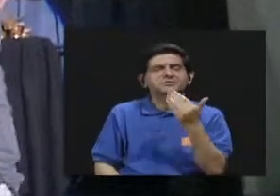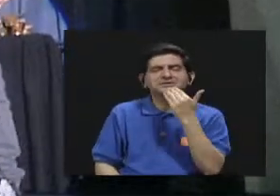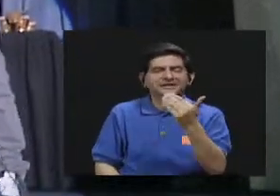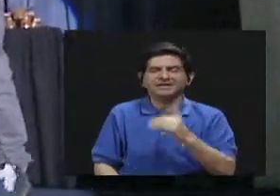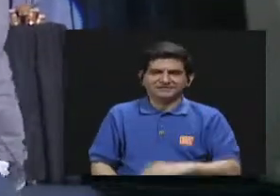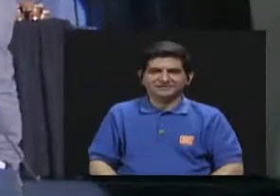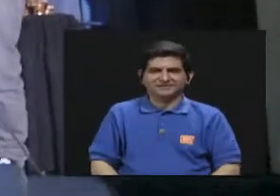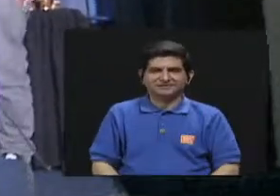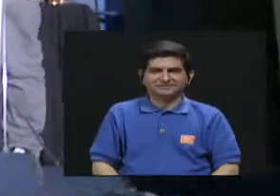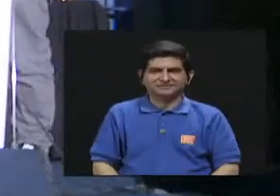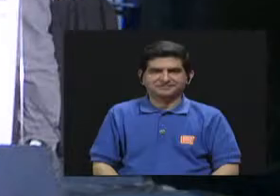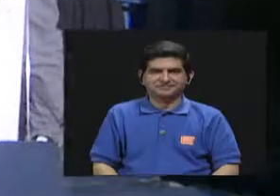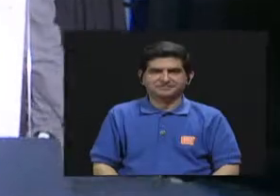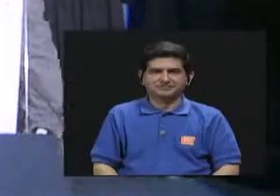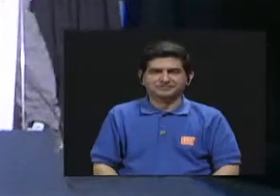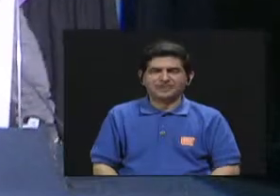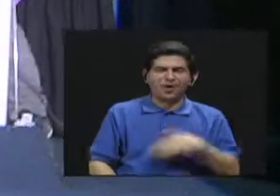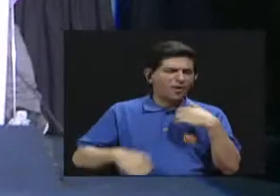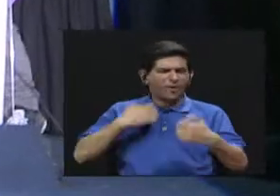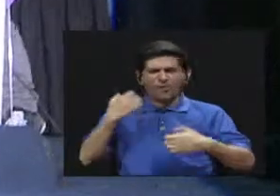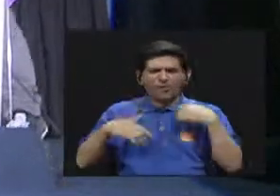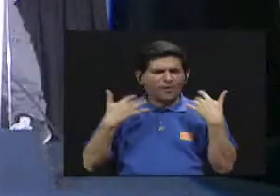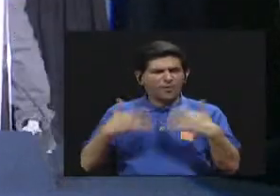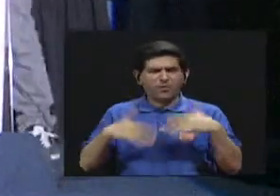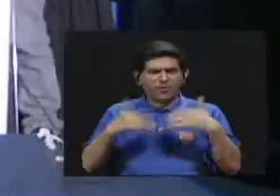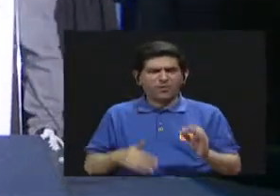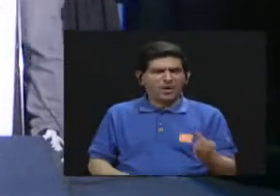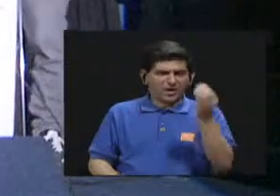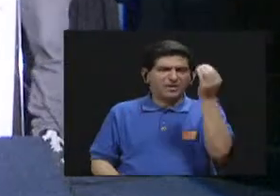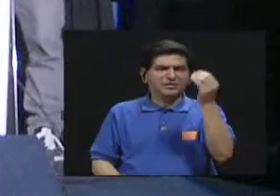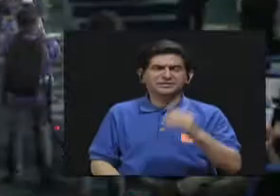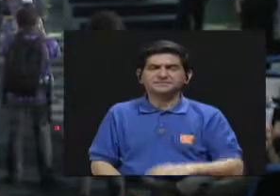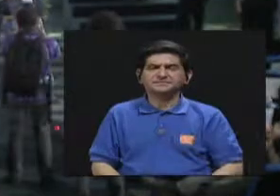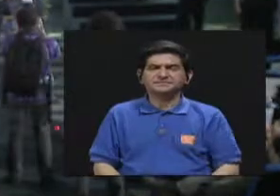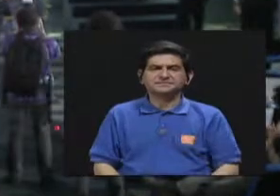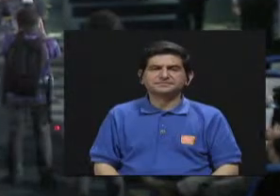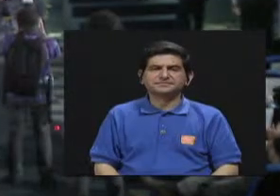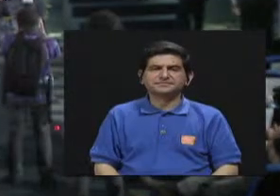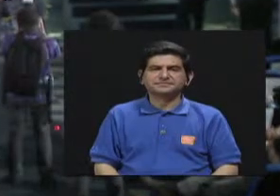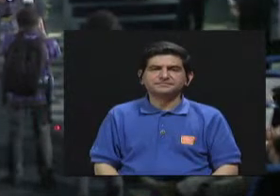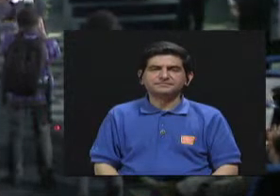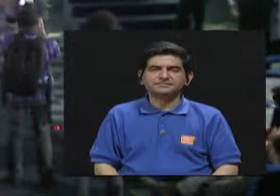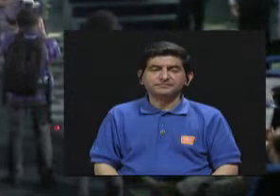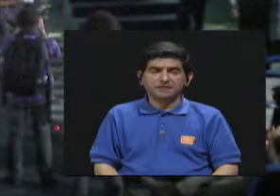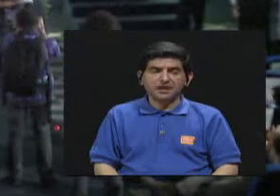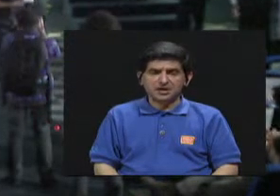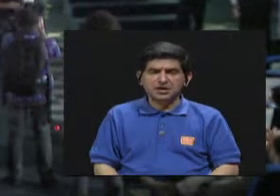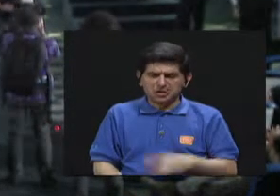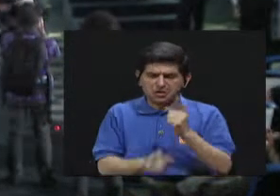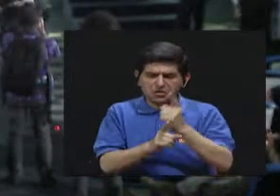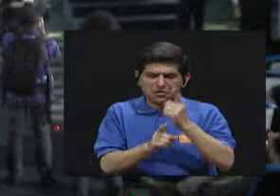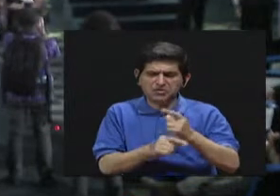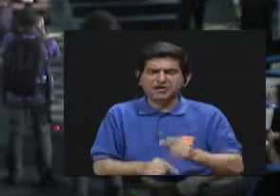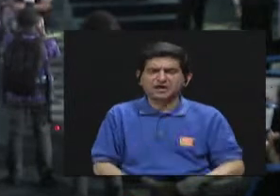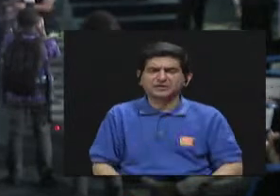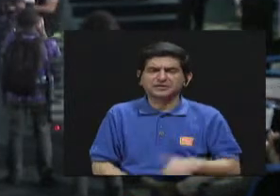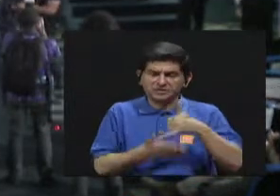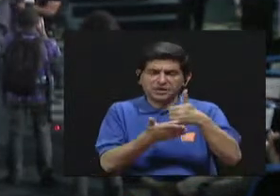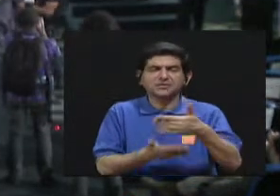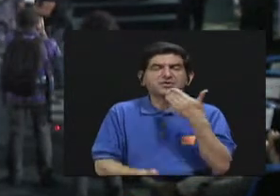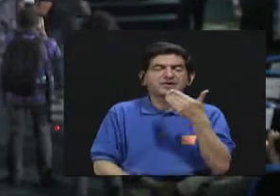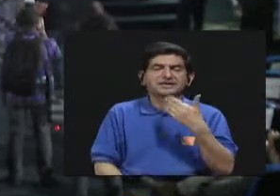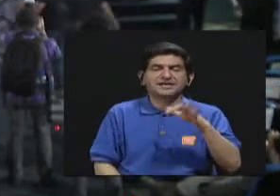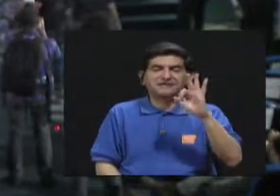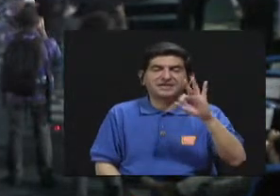gracias. Muy emocionado, muchacho, y muy merecido. Gracias a Federico